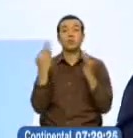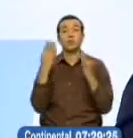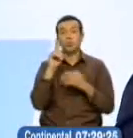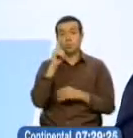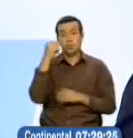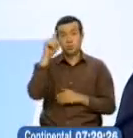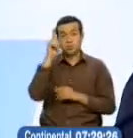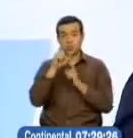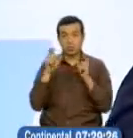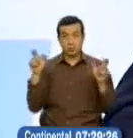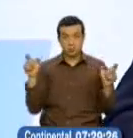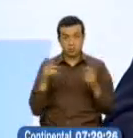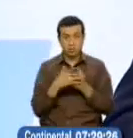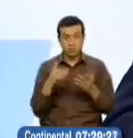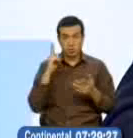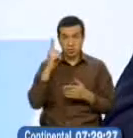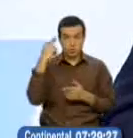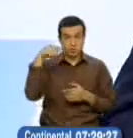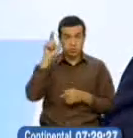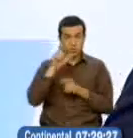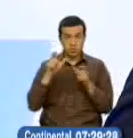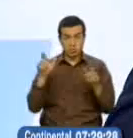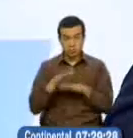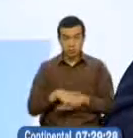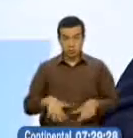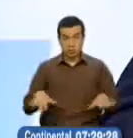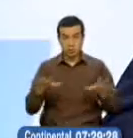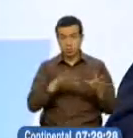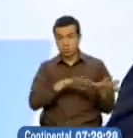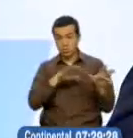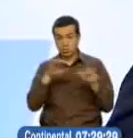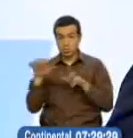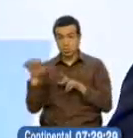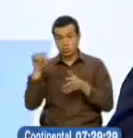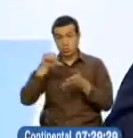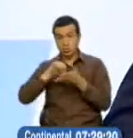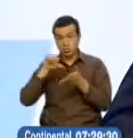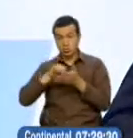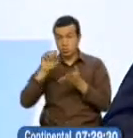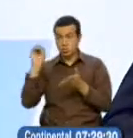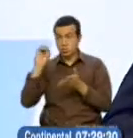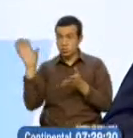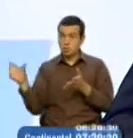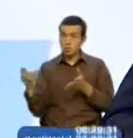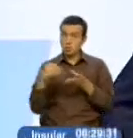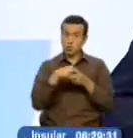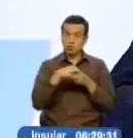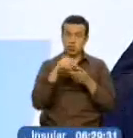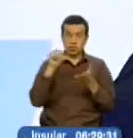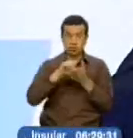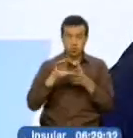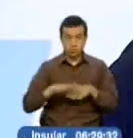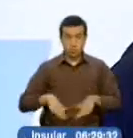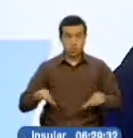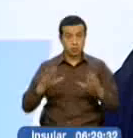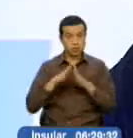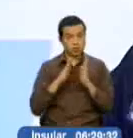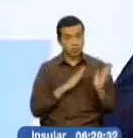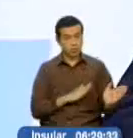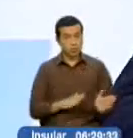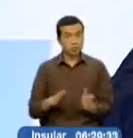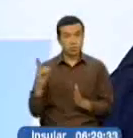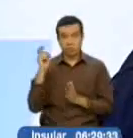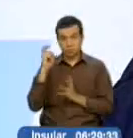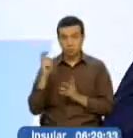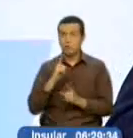personas. Ese 1 millón de personas van a jalarles a las ciudades, o tenemos que densificar las ciudades, tenemos que hacer... Esta